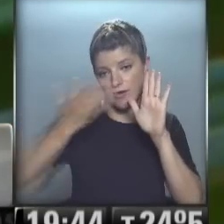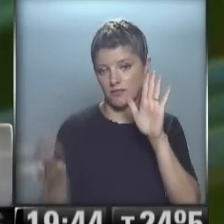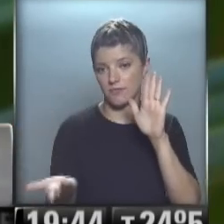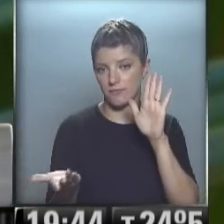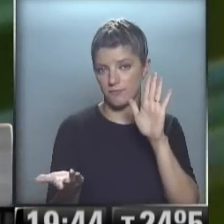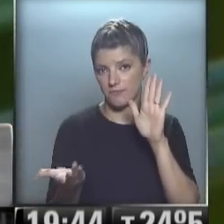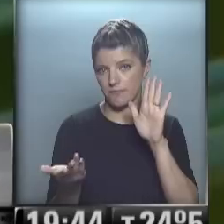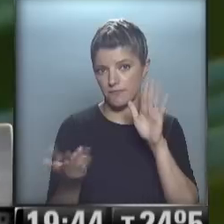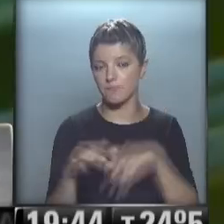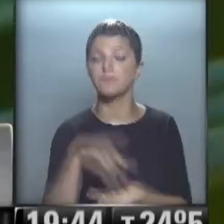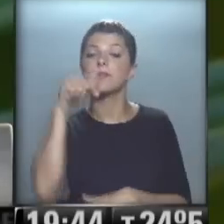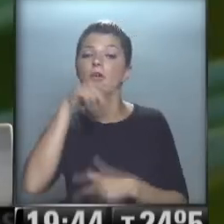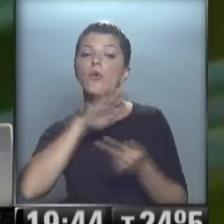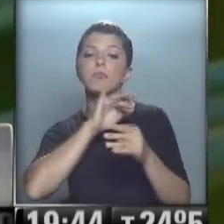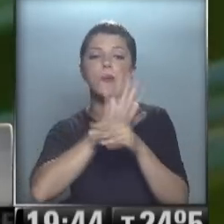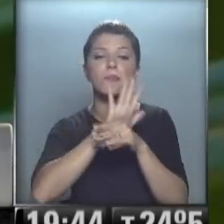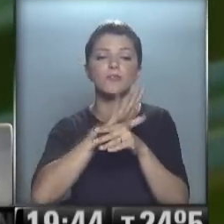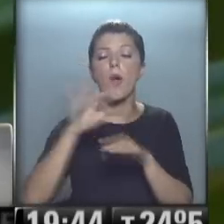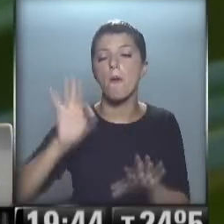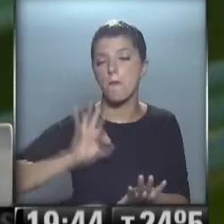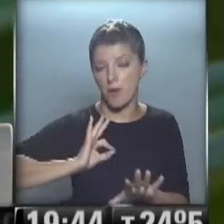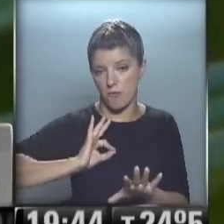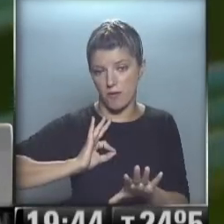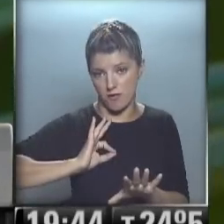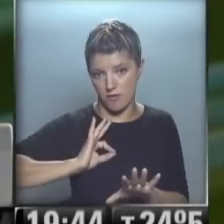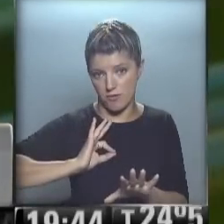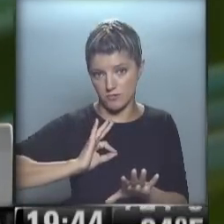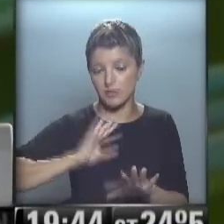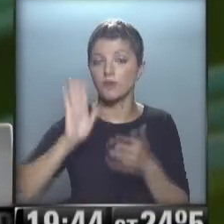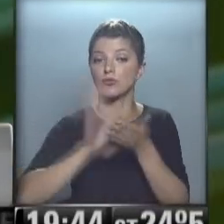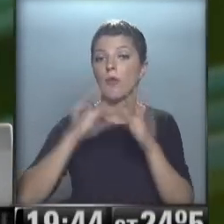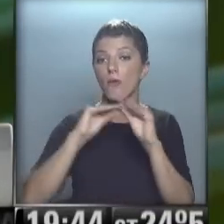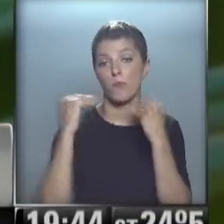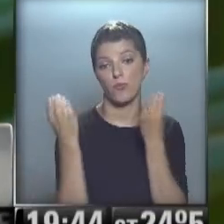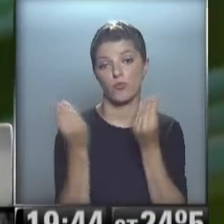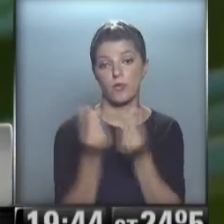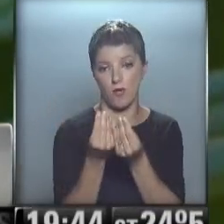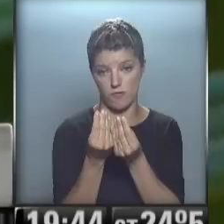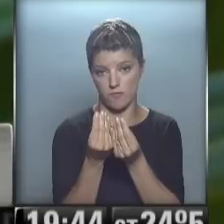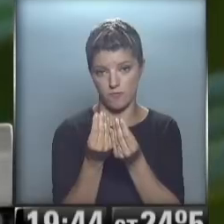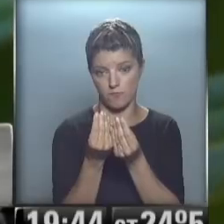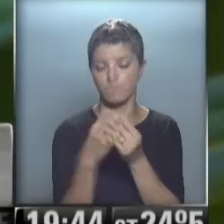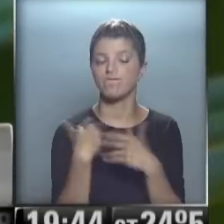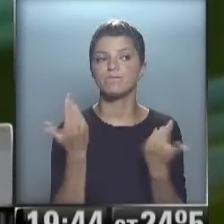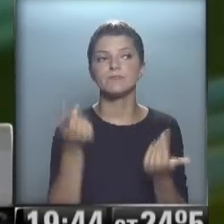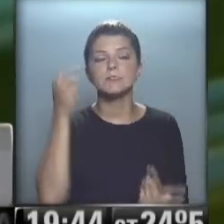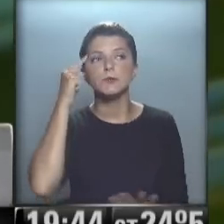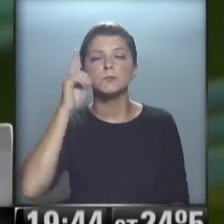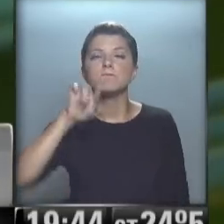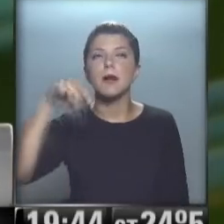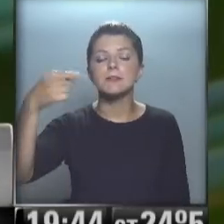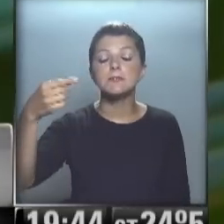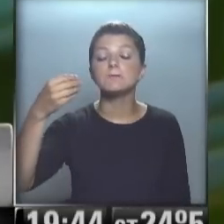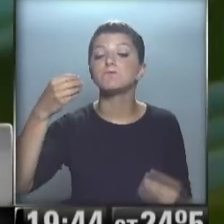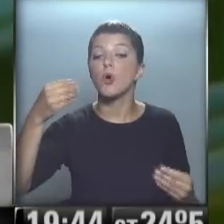formas, es un ensayo muy escéptico con los resultados que va a tener. Yo no sé mañana cómo